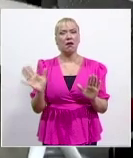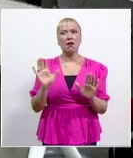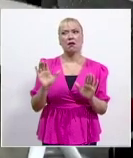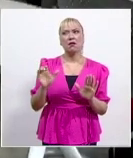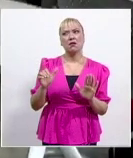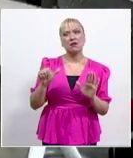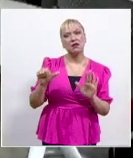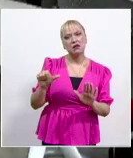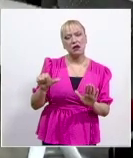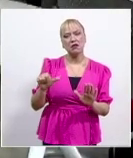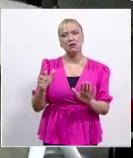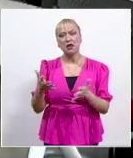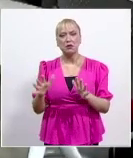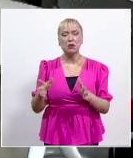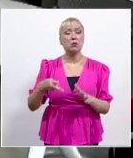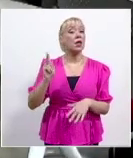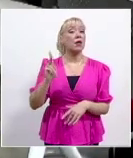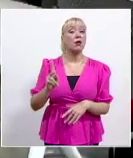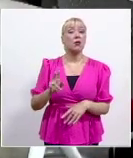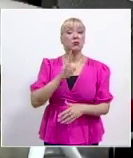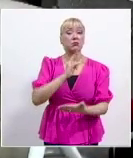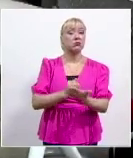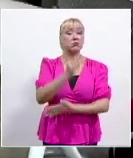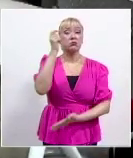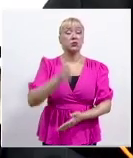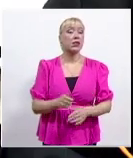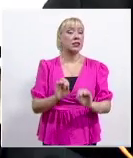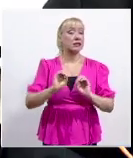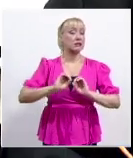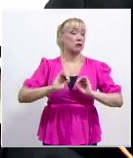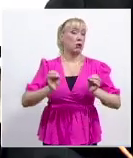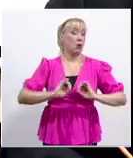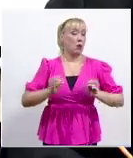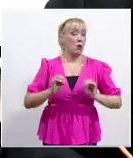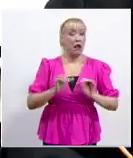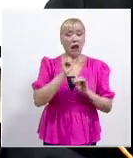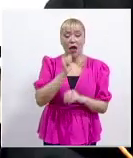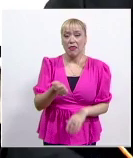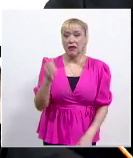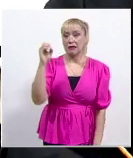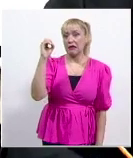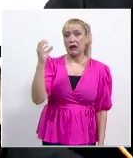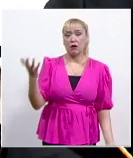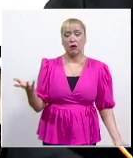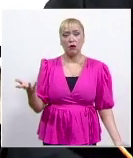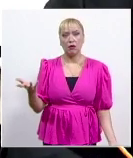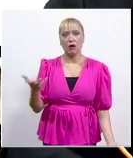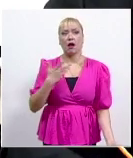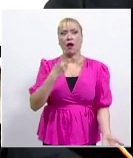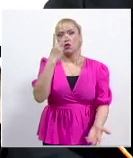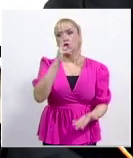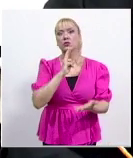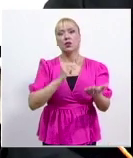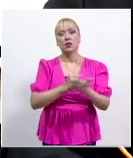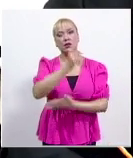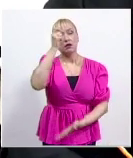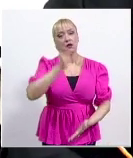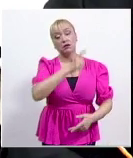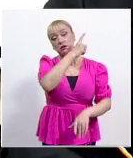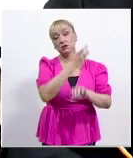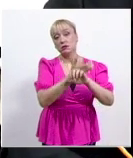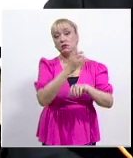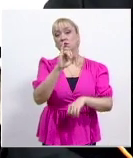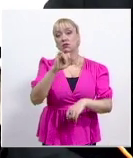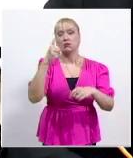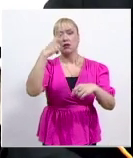impartir una conferencia en el Instituto de Investigaciones Jurídicas de la UNAM, indicó que hay al menos 2 sentencias de tribunales de Estados Unidos en materia de trata